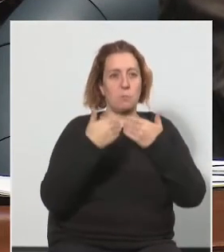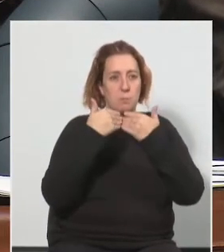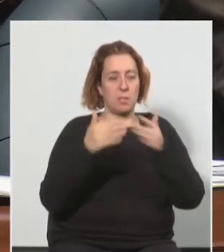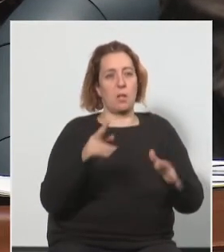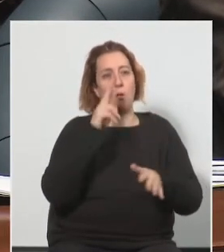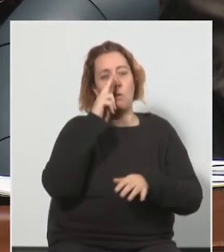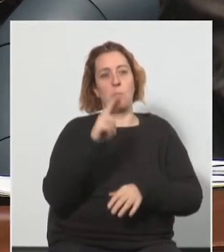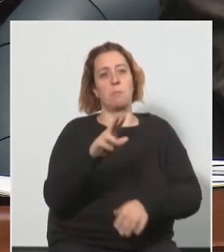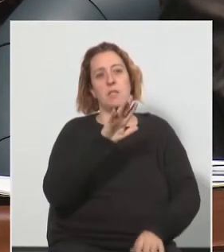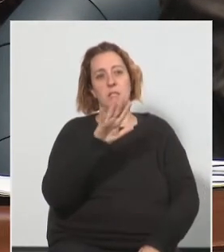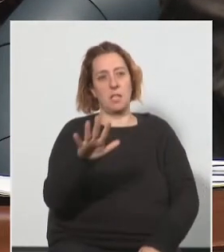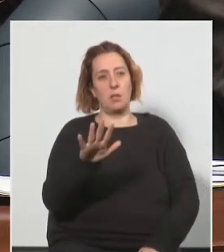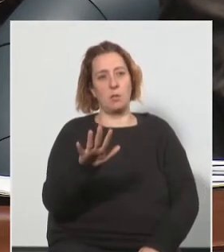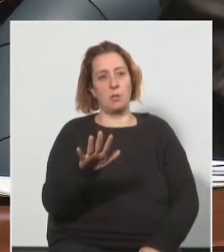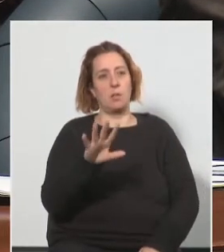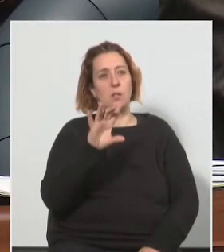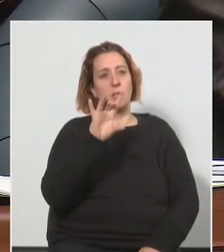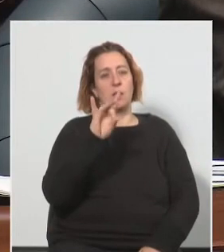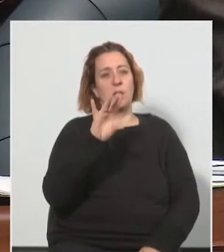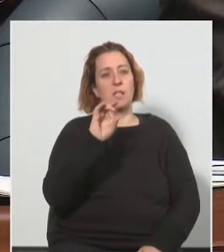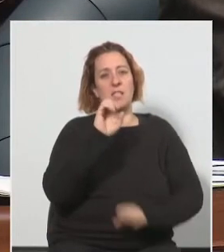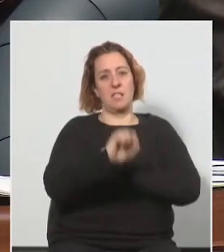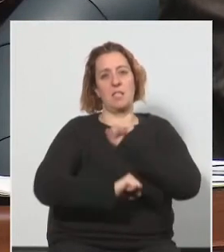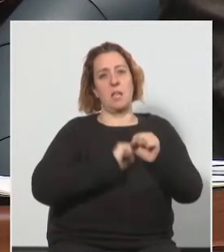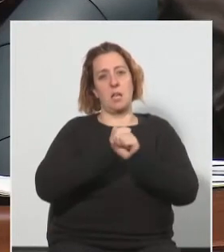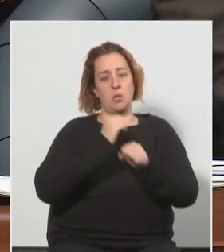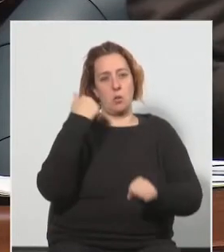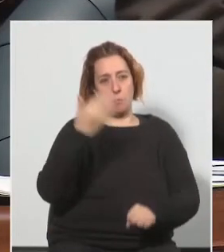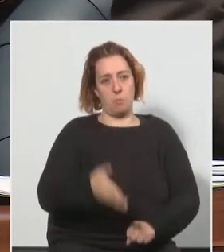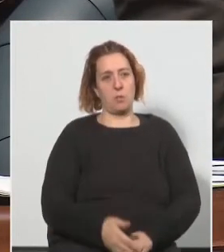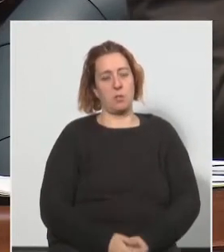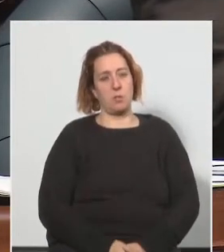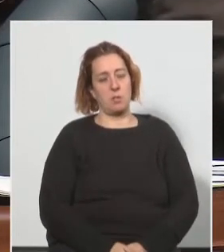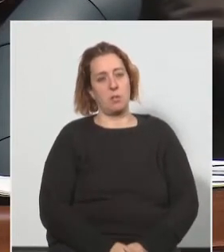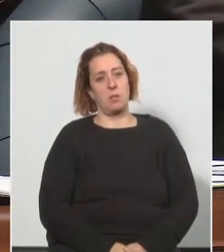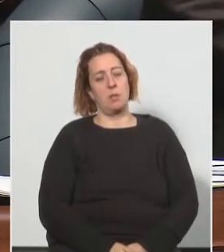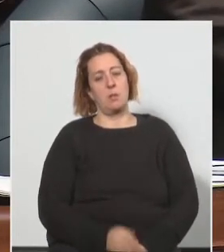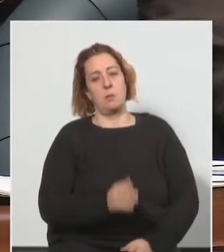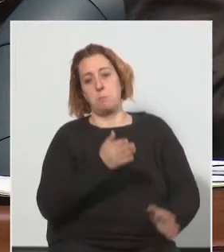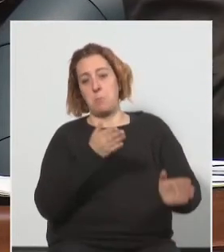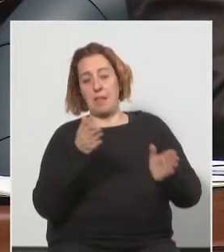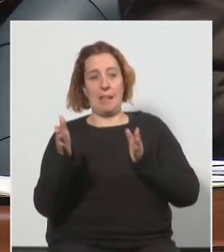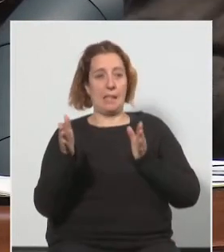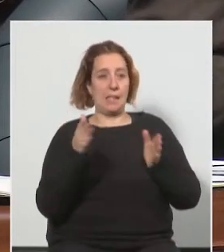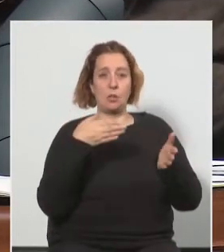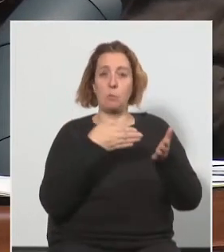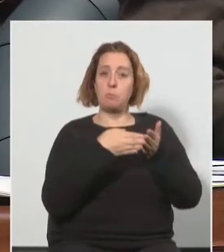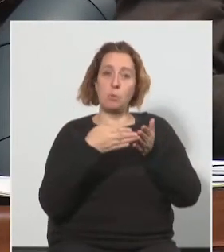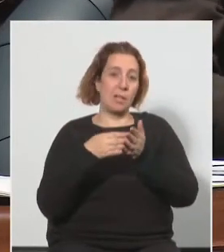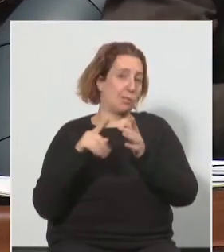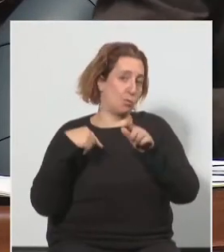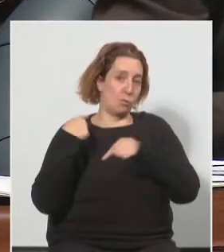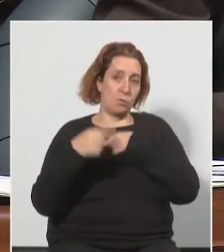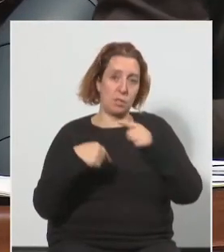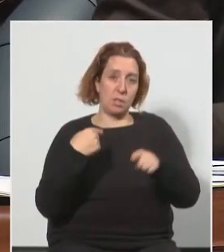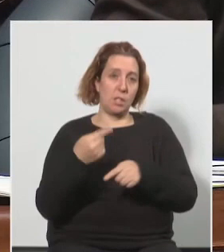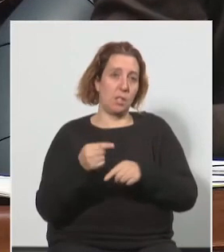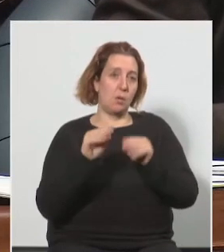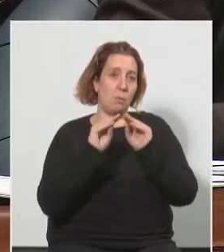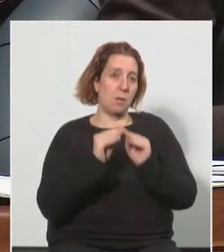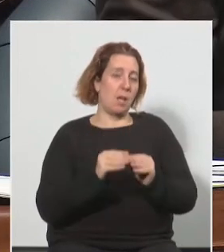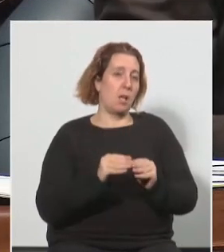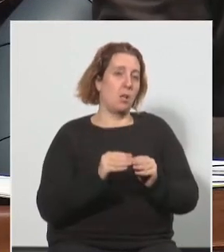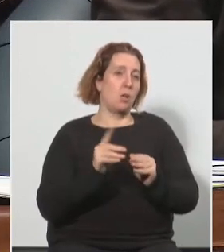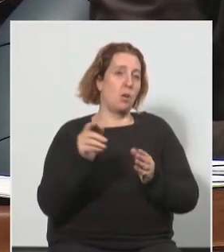en 2005, 15 años después. Mientras tanto, nuestro puerto sigue